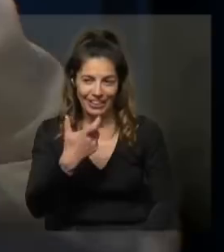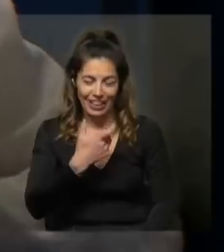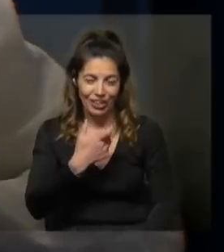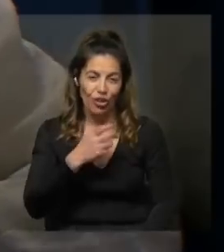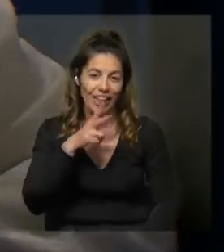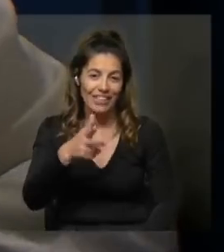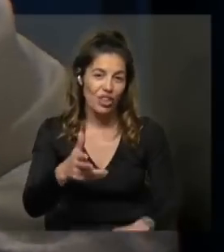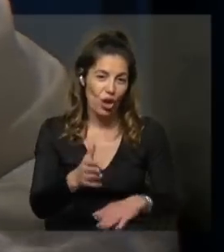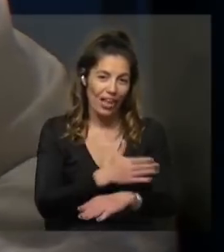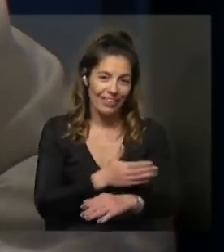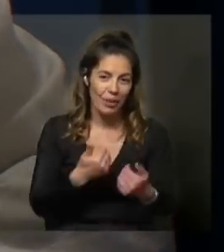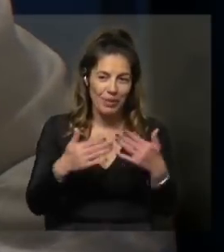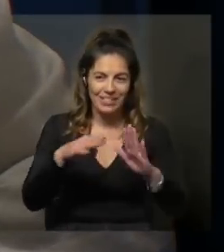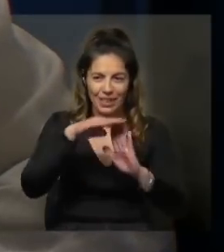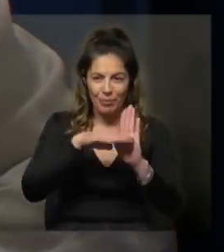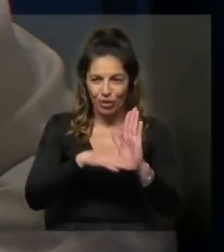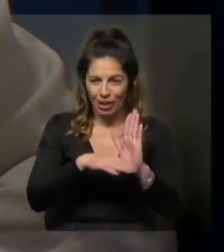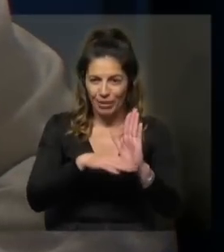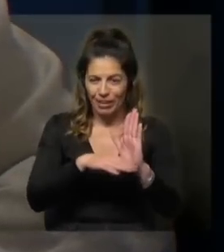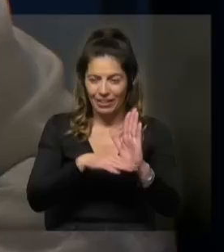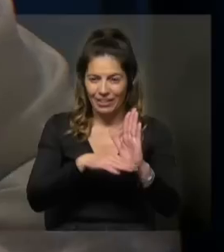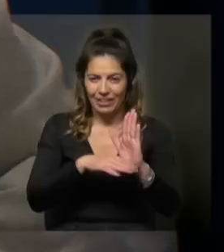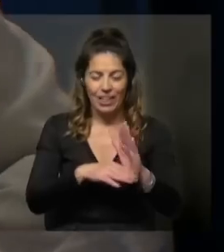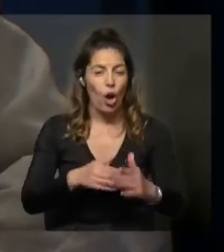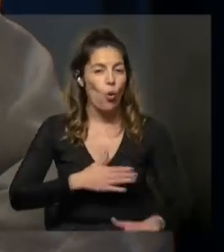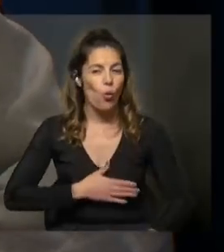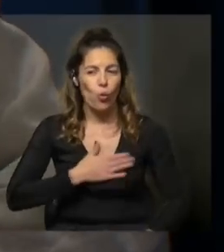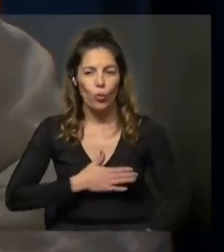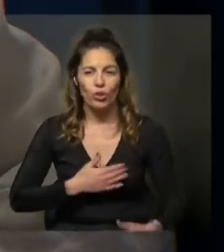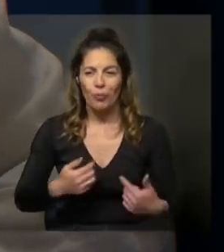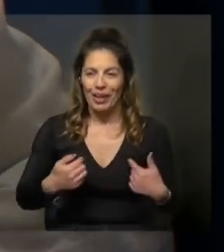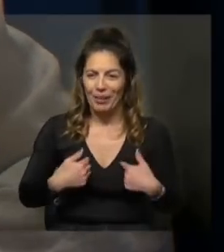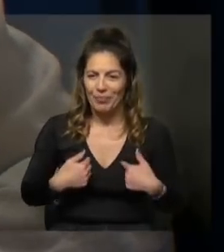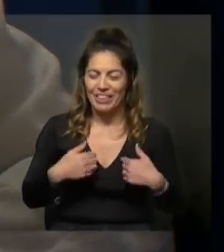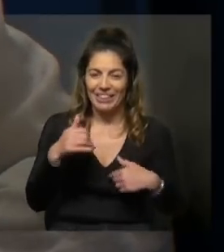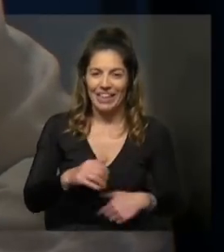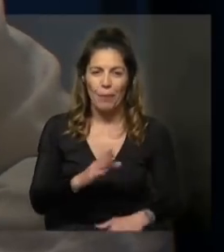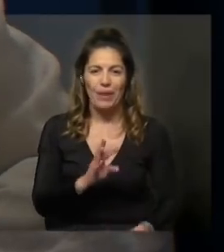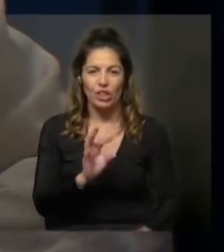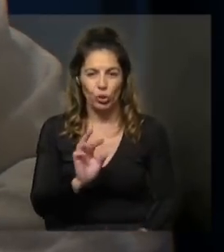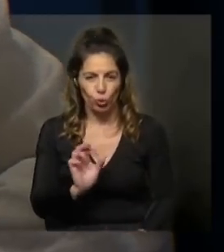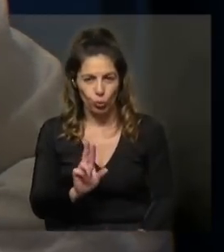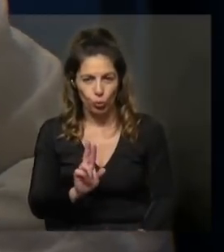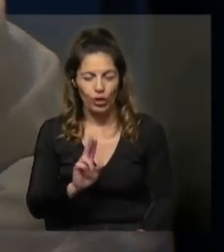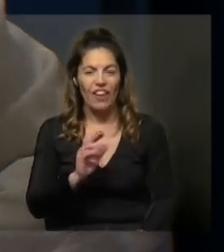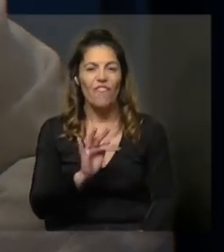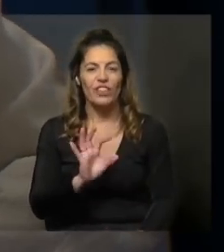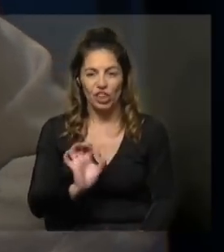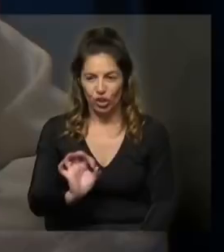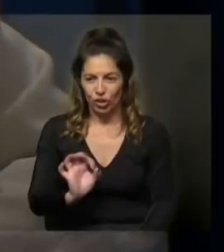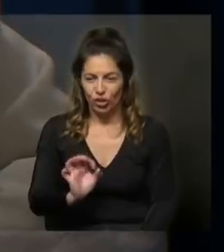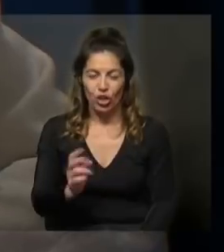están diciendo antes de empezar el programa Este es un gusto para mí tener a Petro galeski y a fitogaly